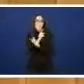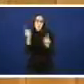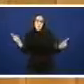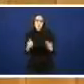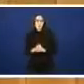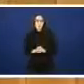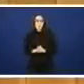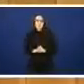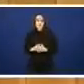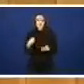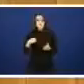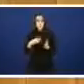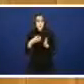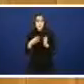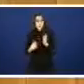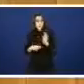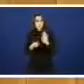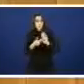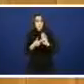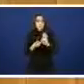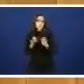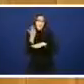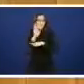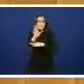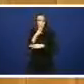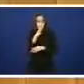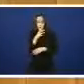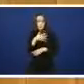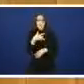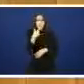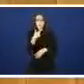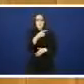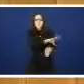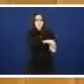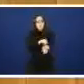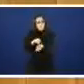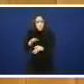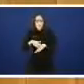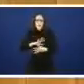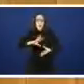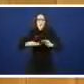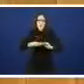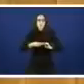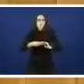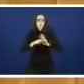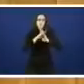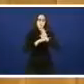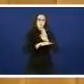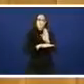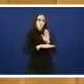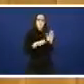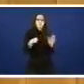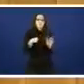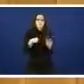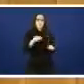conterior o texto que estou a presentar recolle unha autorización ao Consello da Xunta para adecuar conforme a criterios obxectivos os